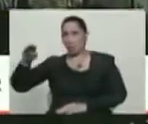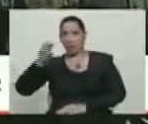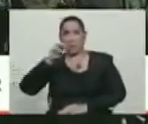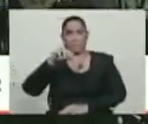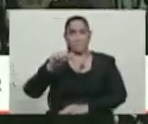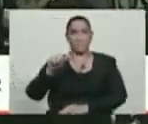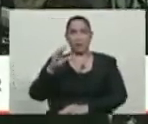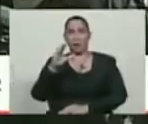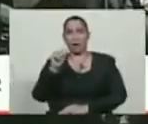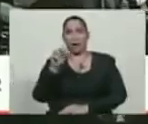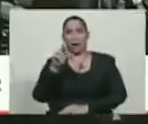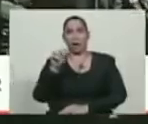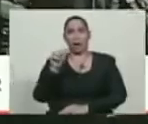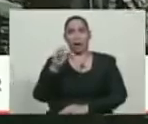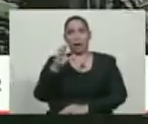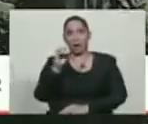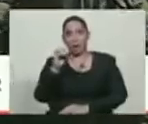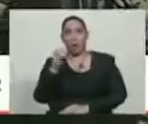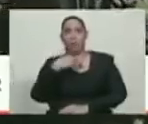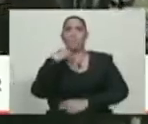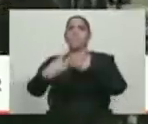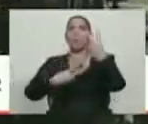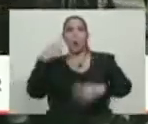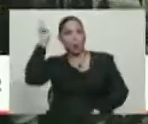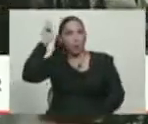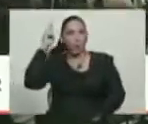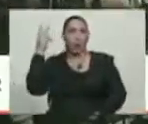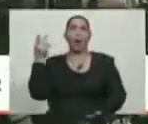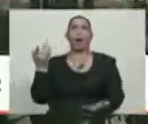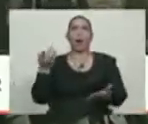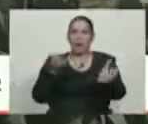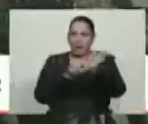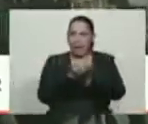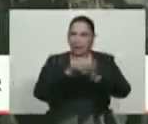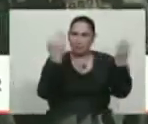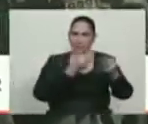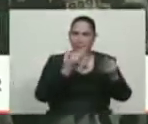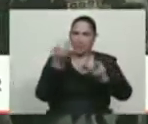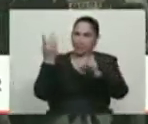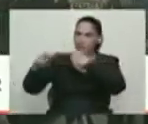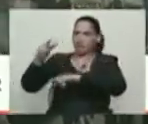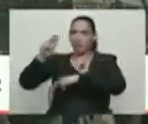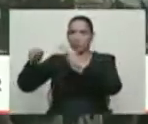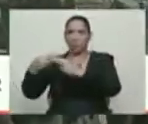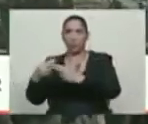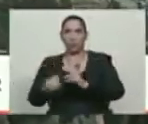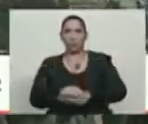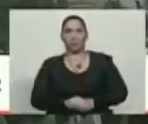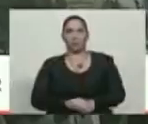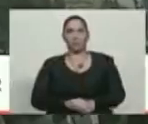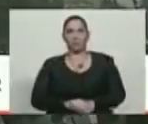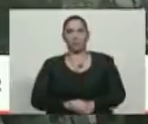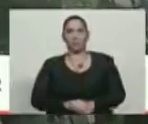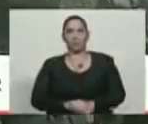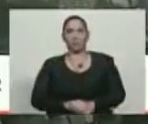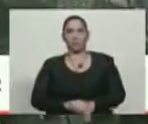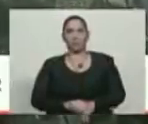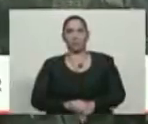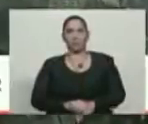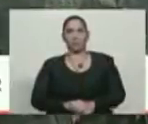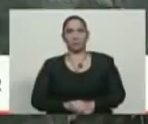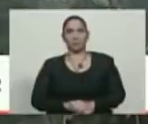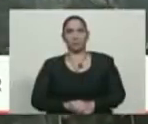la voz de Goicaipuro, leales siempre, traidores nunca. Con fuerza